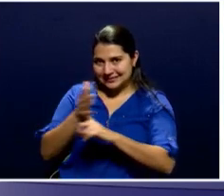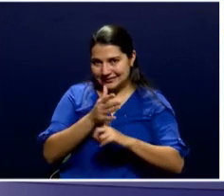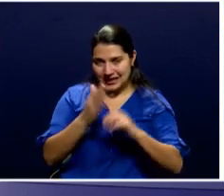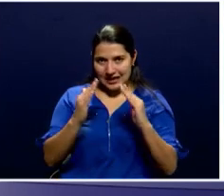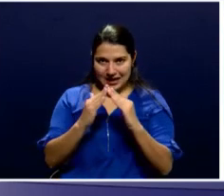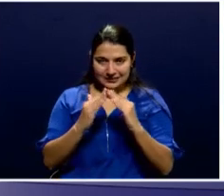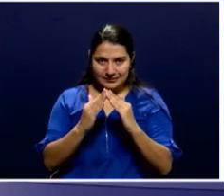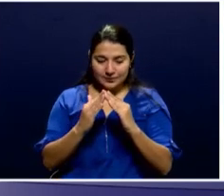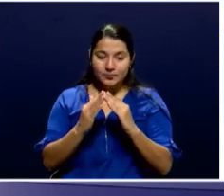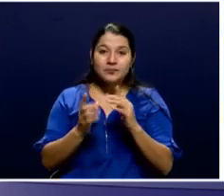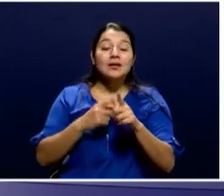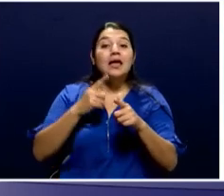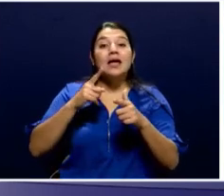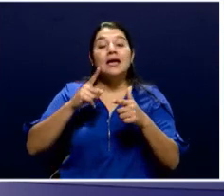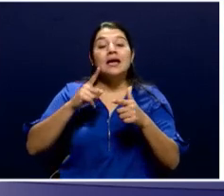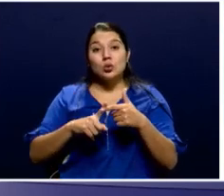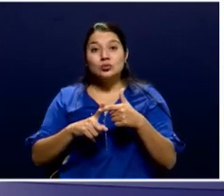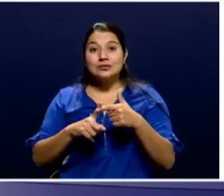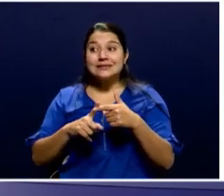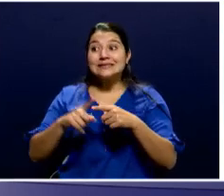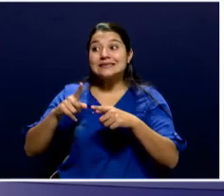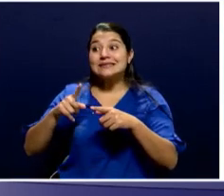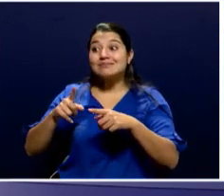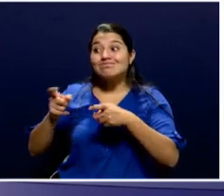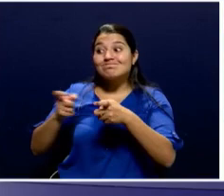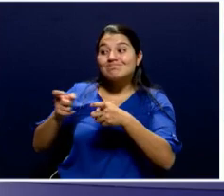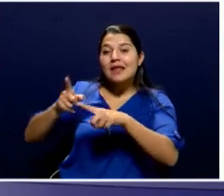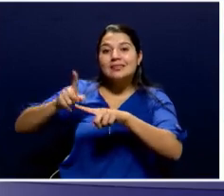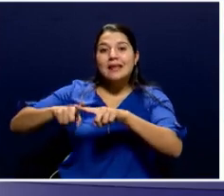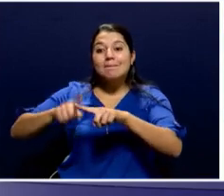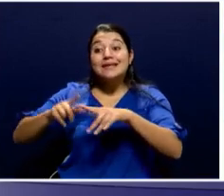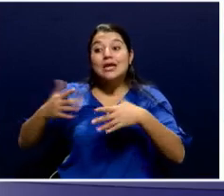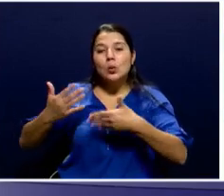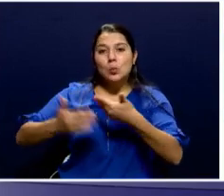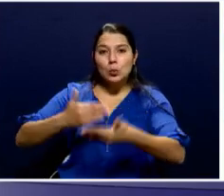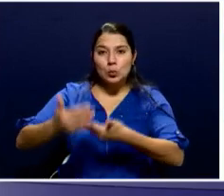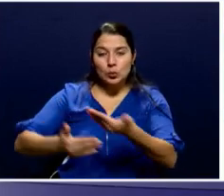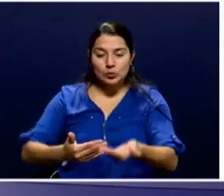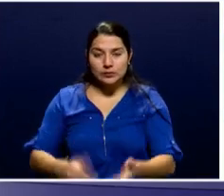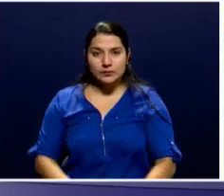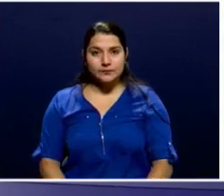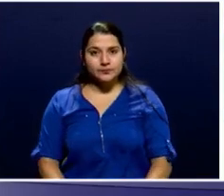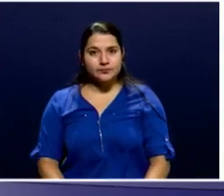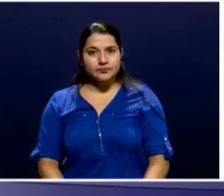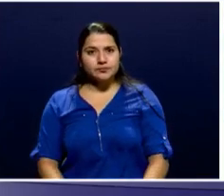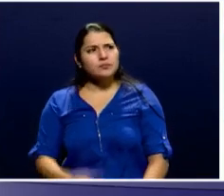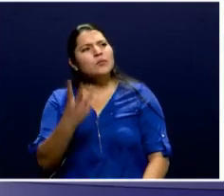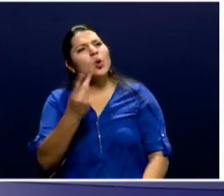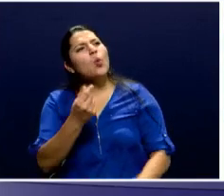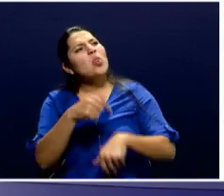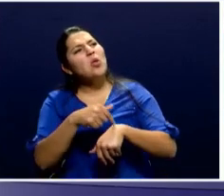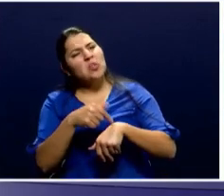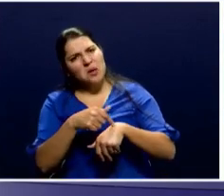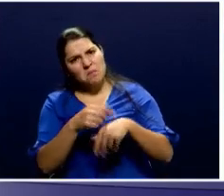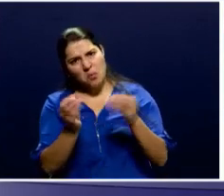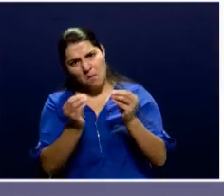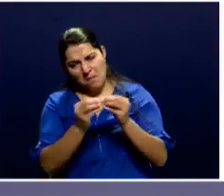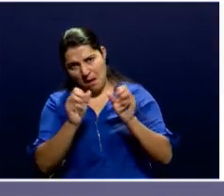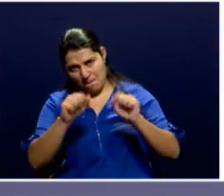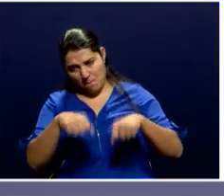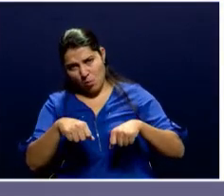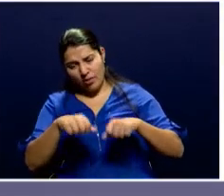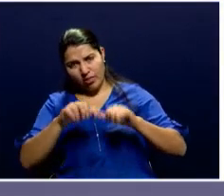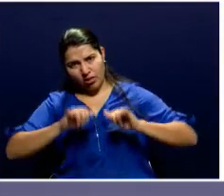ser todo regulado dependiendo de cómo vayamos evolucionando. ¿Y cuánto tiempo podría